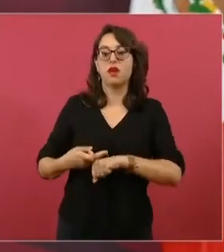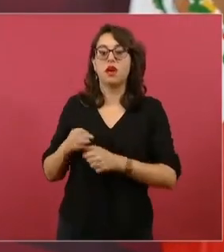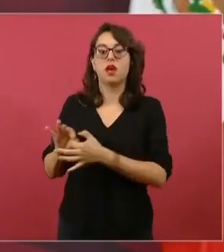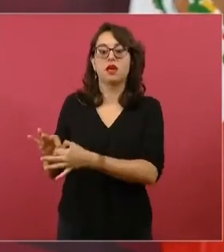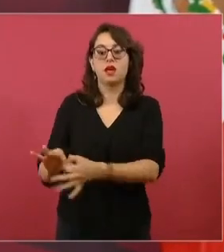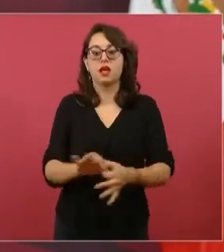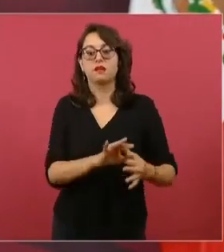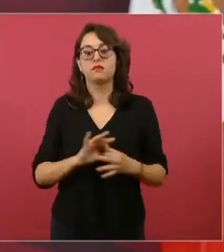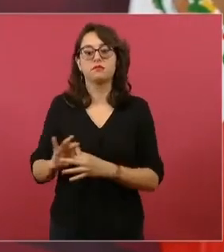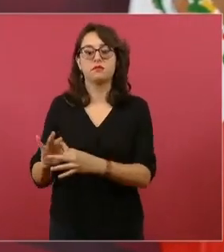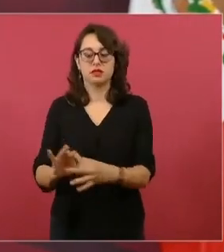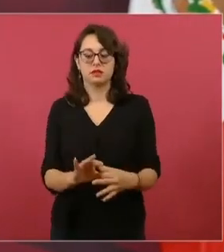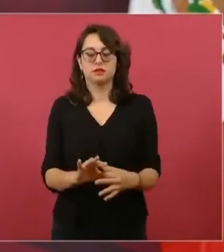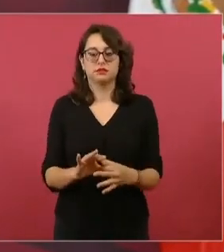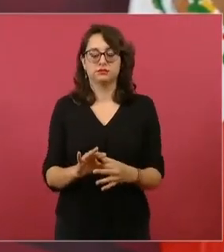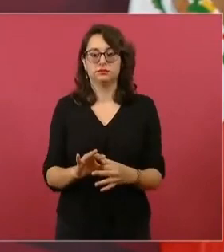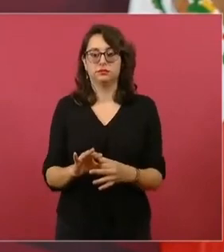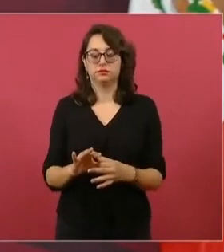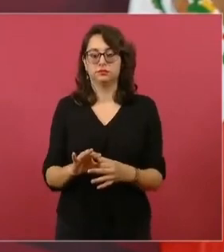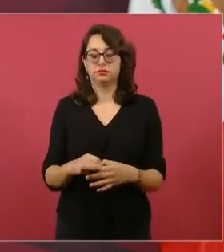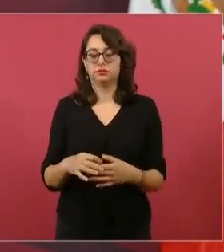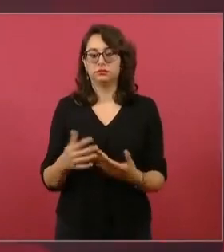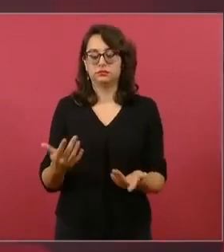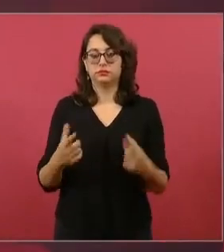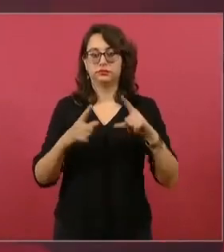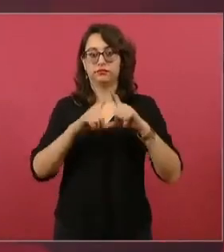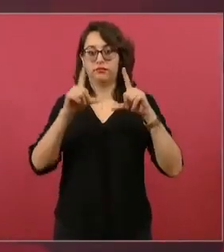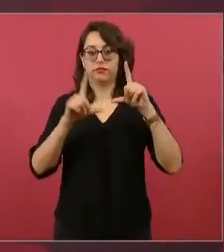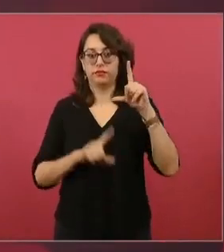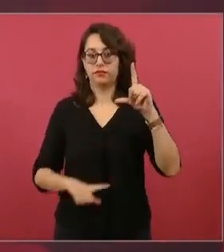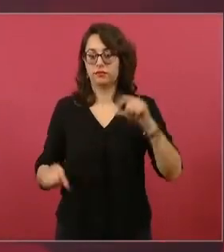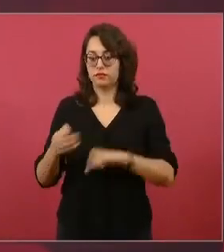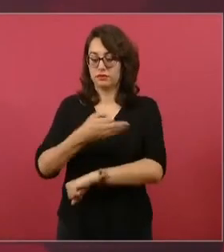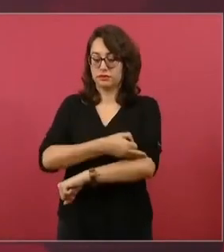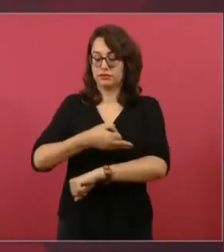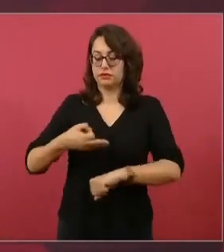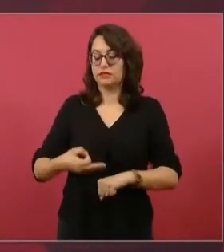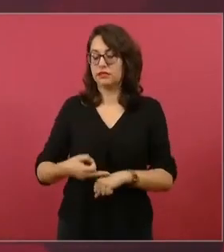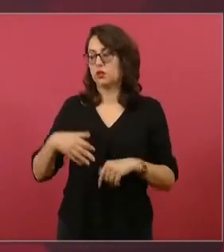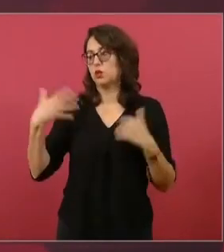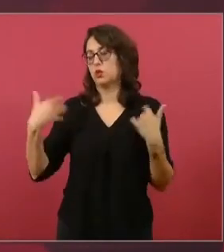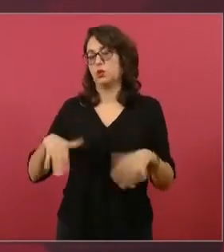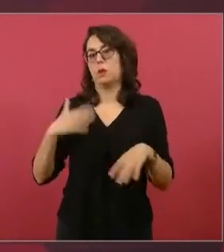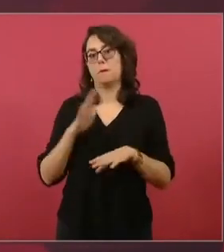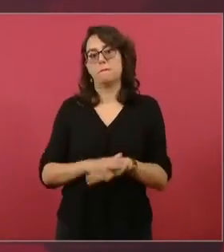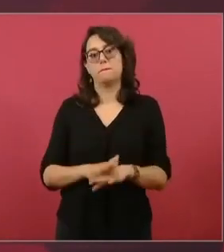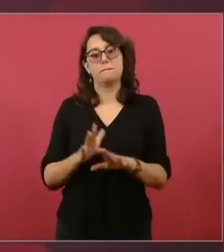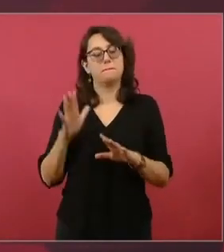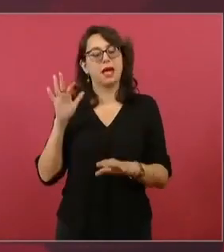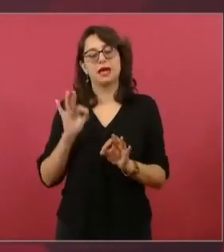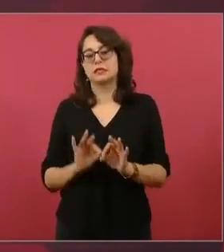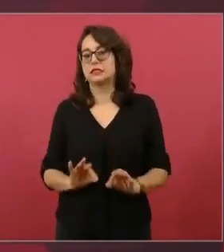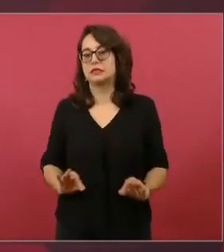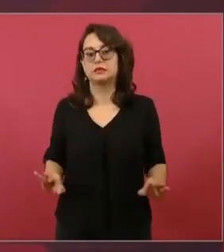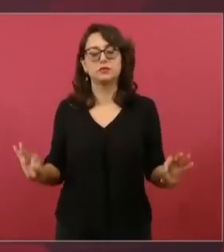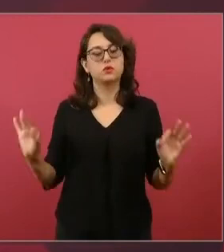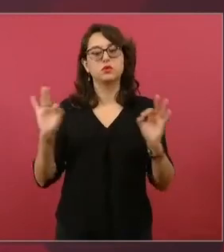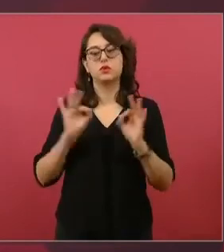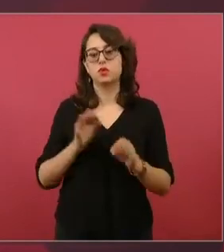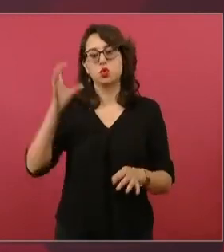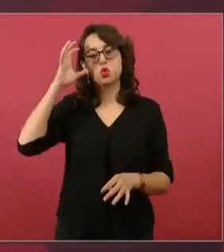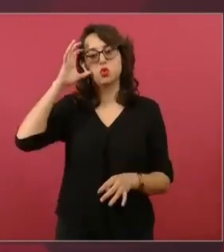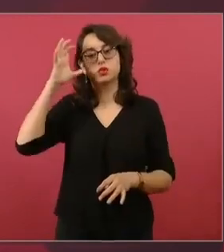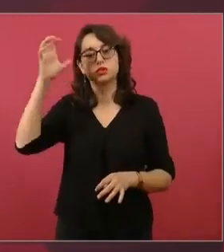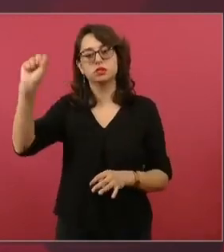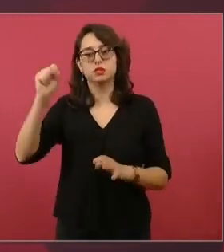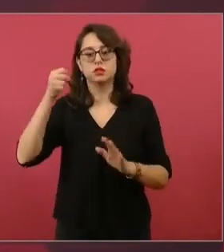una institución fundamental. Las familias en una concepción